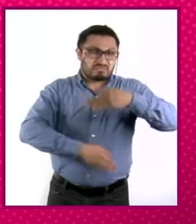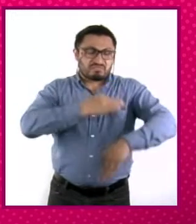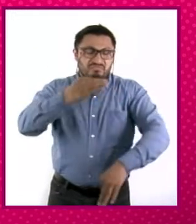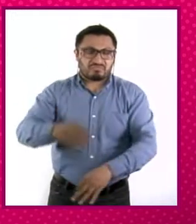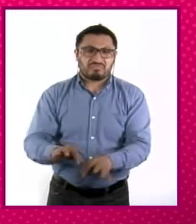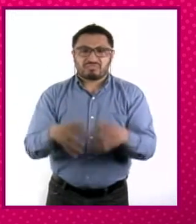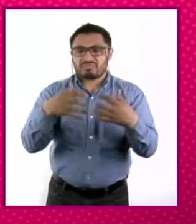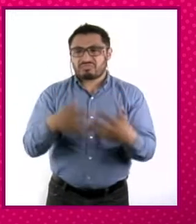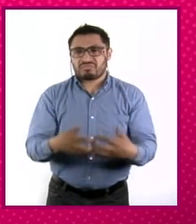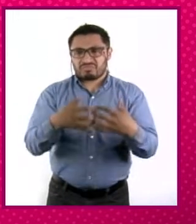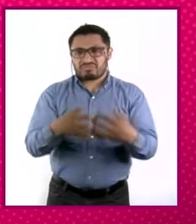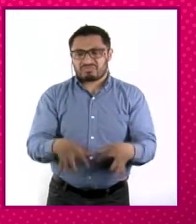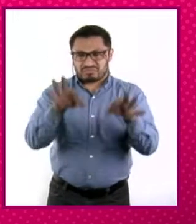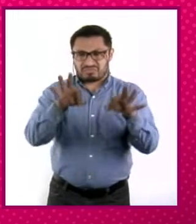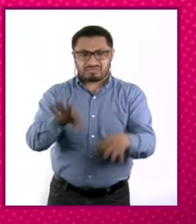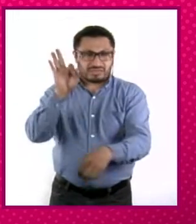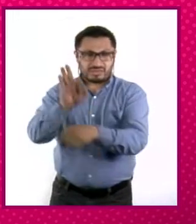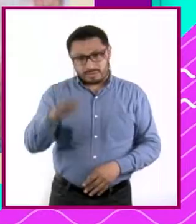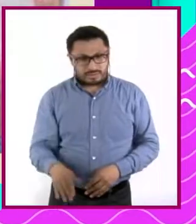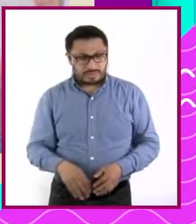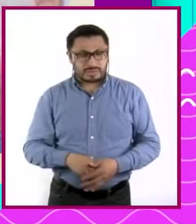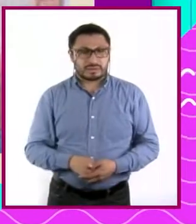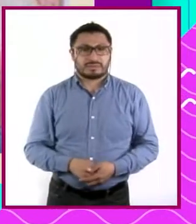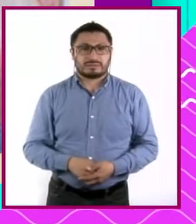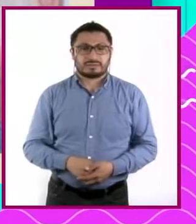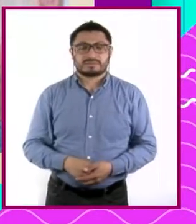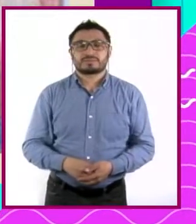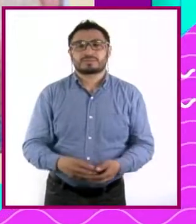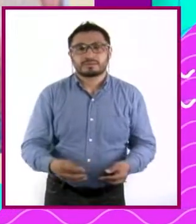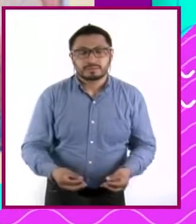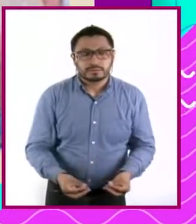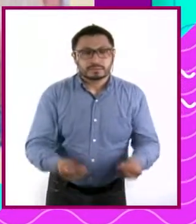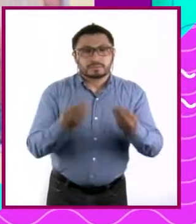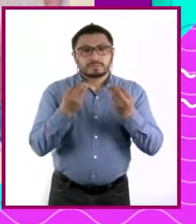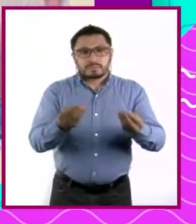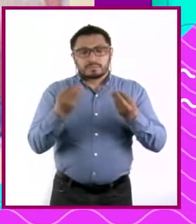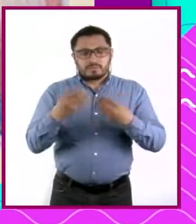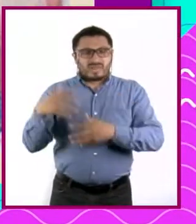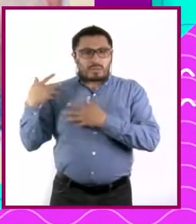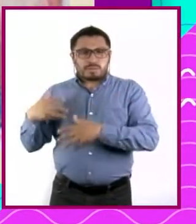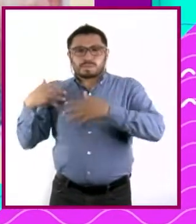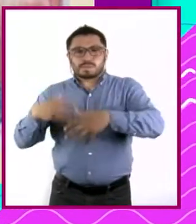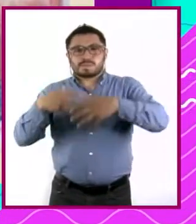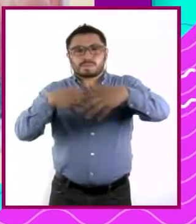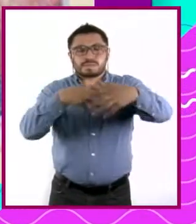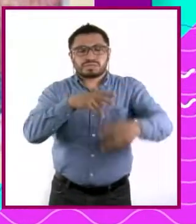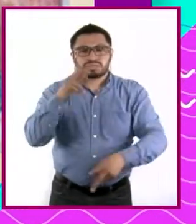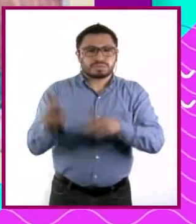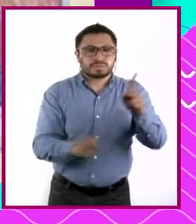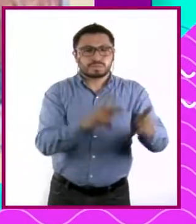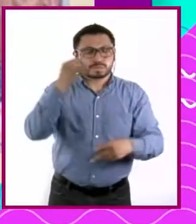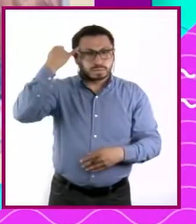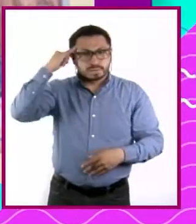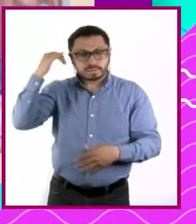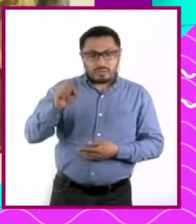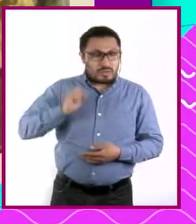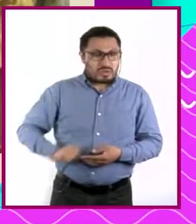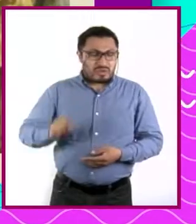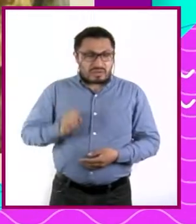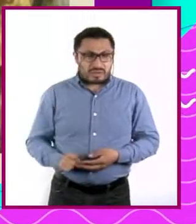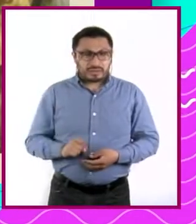a caciques y terratenientes. En otras formaron las bases armadas de la lucha de grupos políticos. Incluso